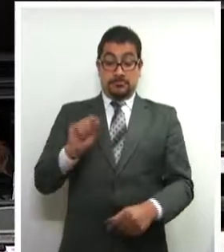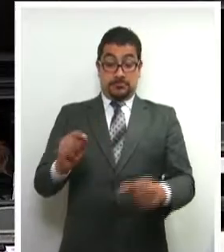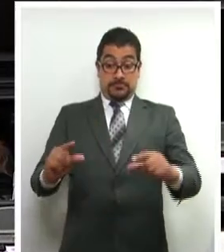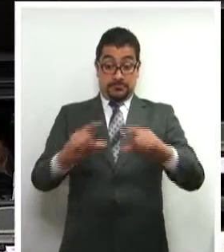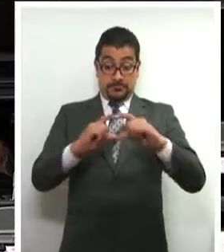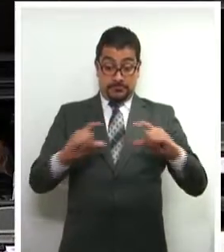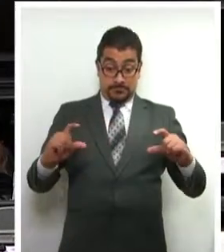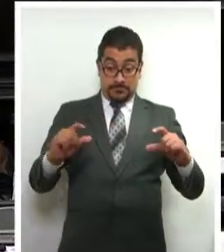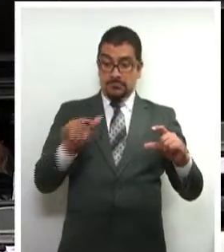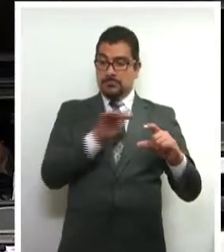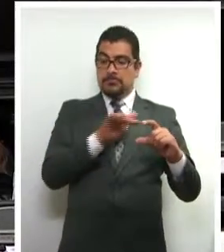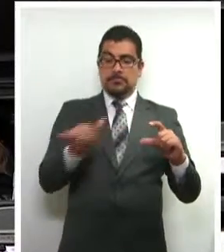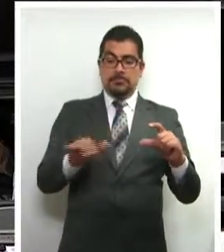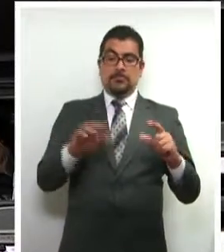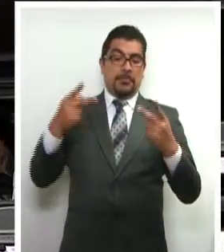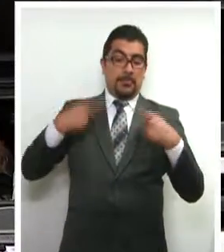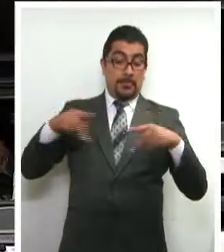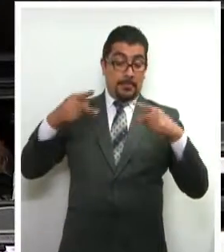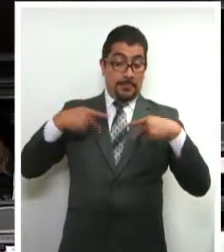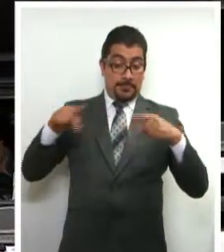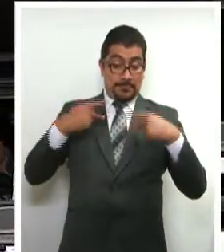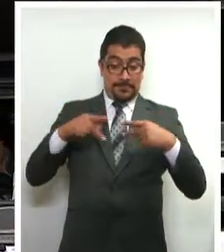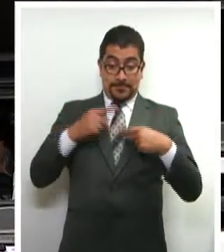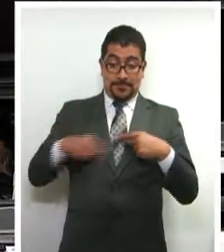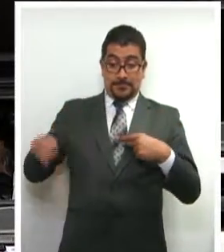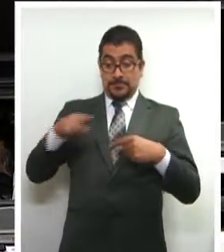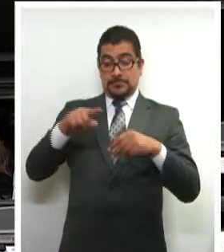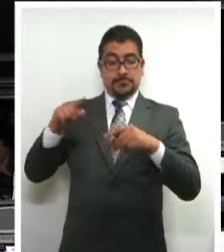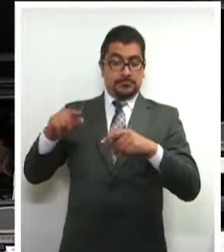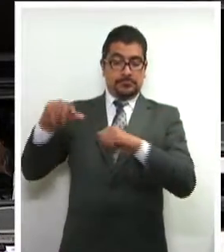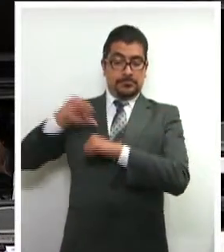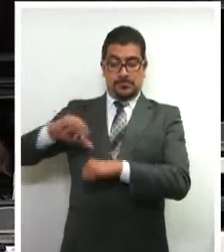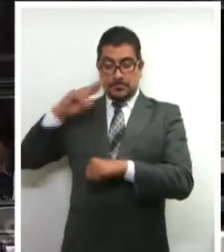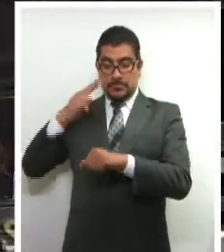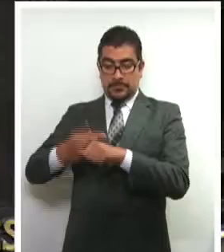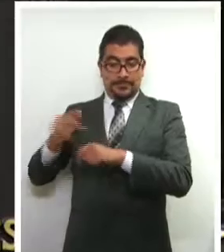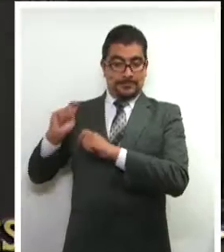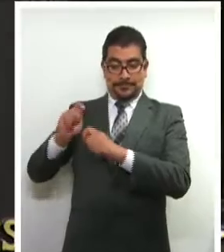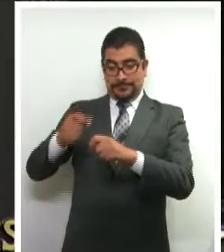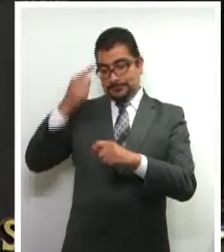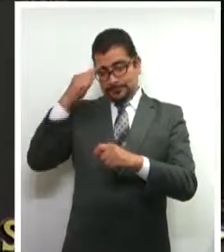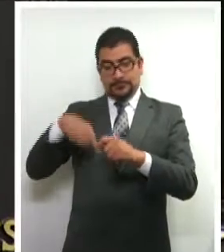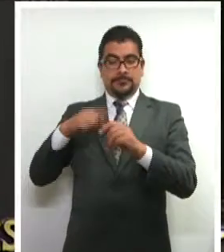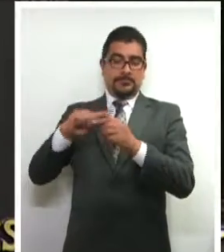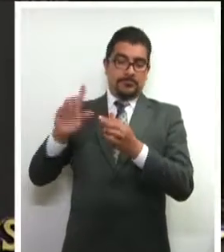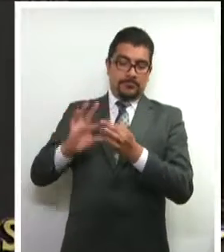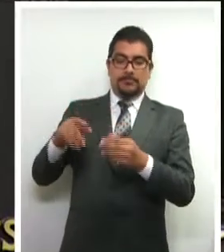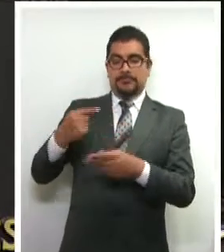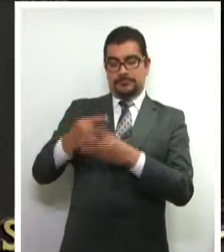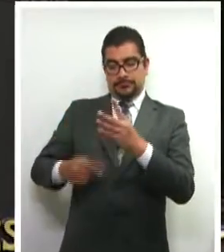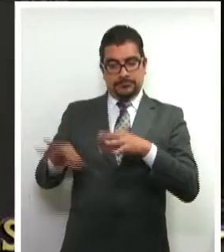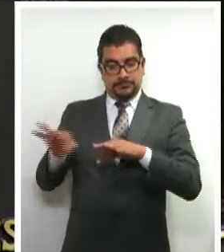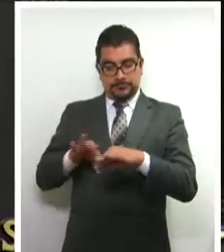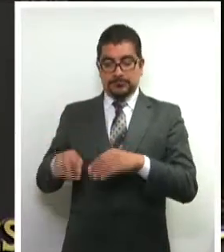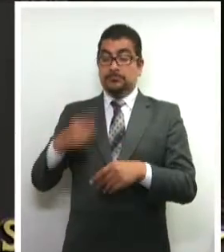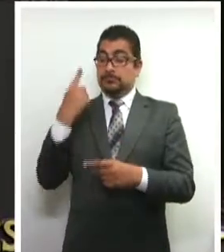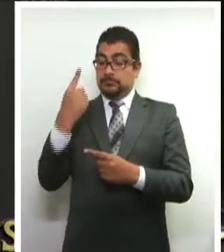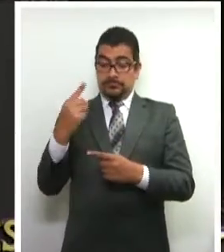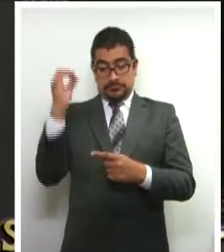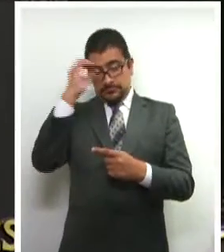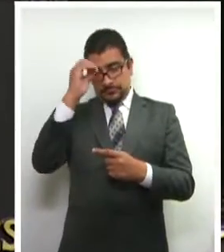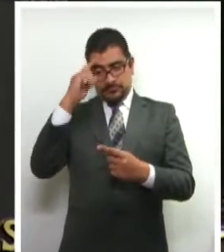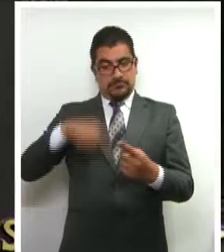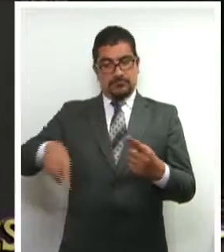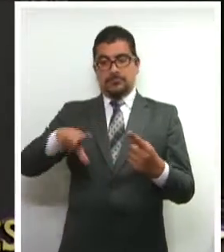de agregar: las personas titulares de las alcaldías tendrán las siguientes facultades. Una de ellas debe de ser opinar ante el gobierno de